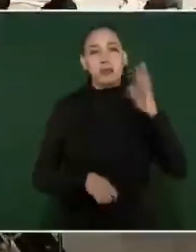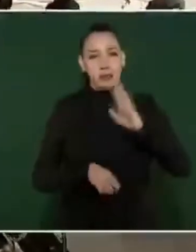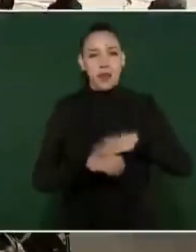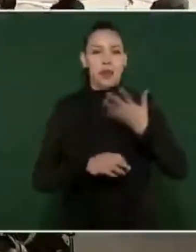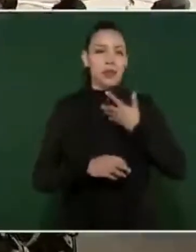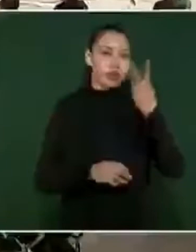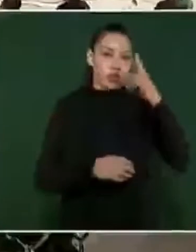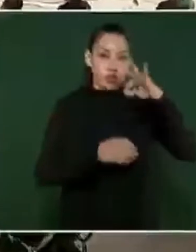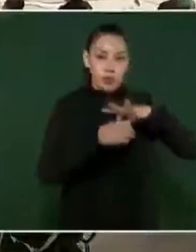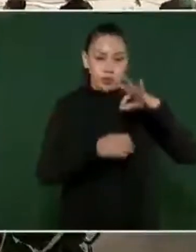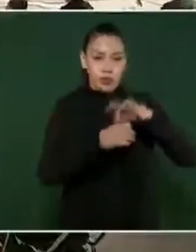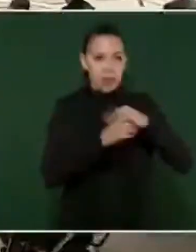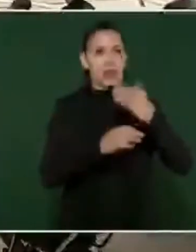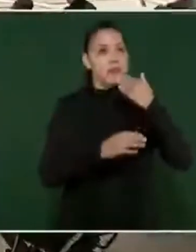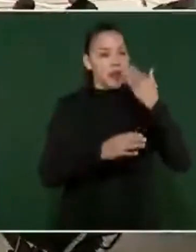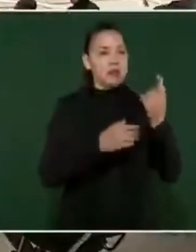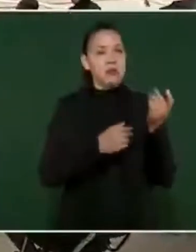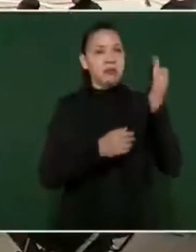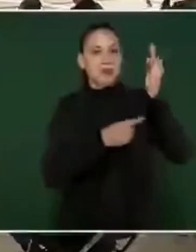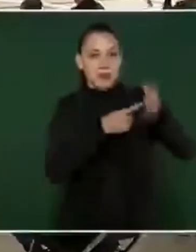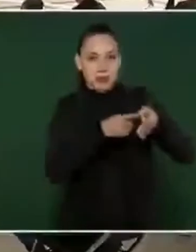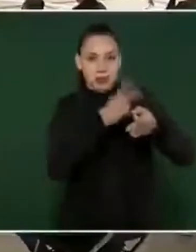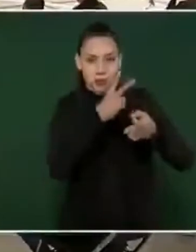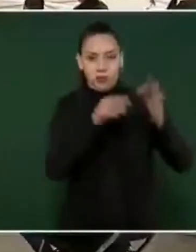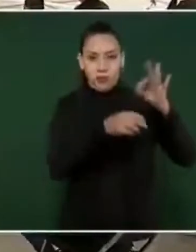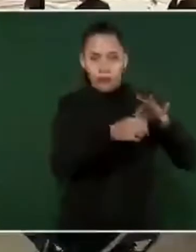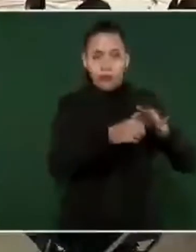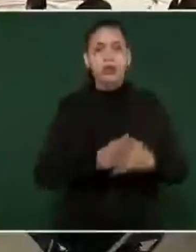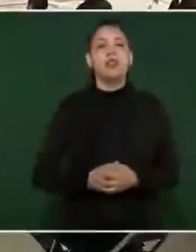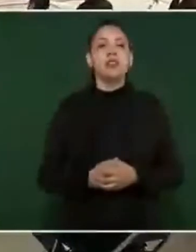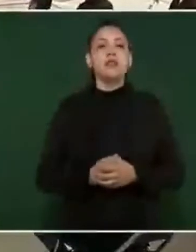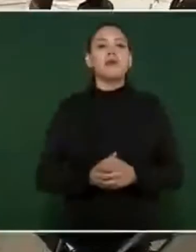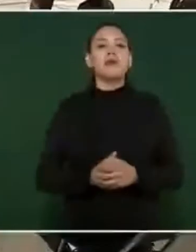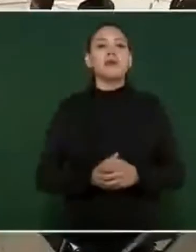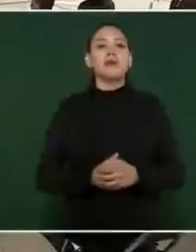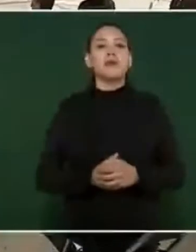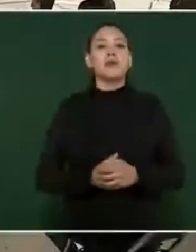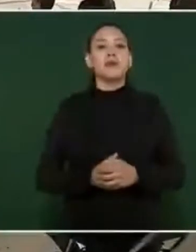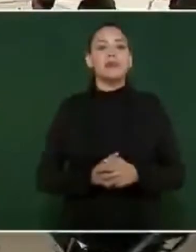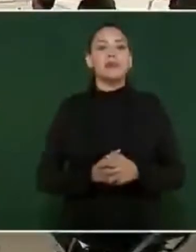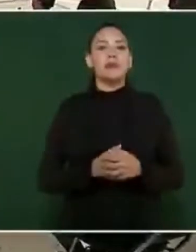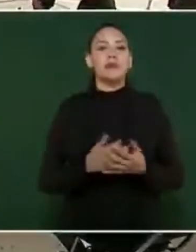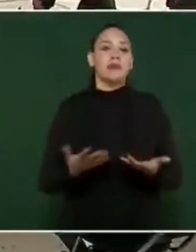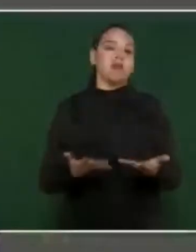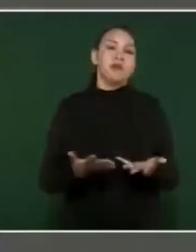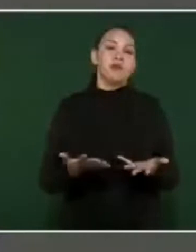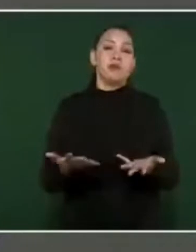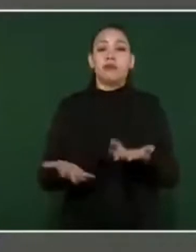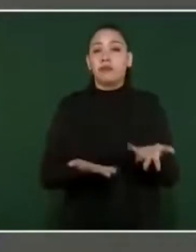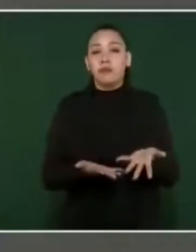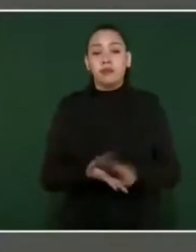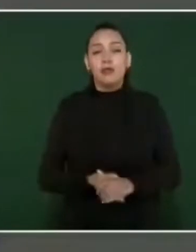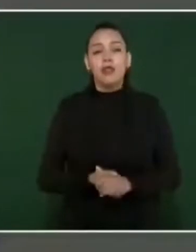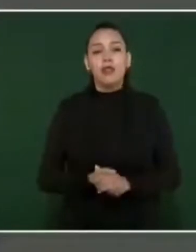Y les voy a decir, la encargada de Comercio, que no es la secretaria de Comercio,